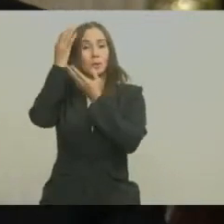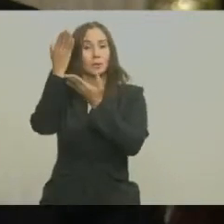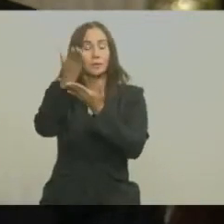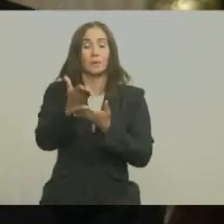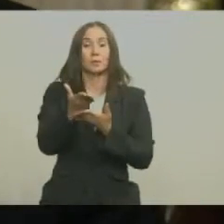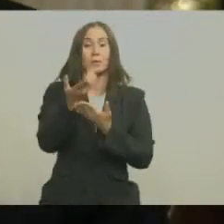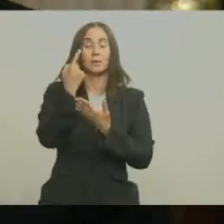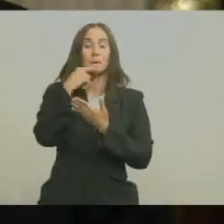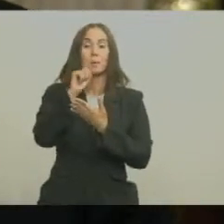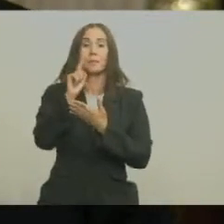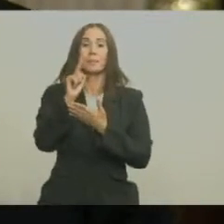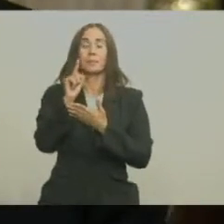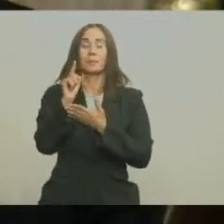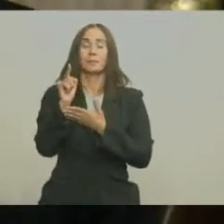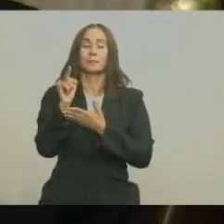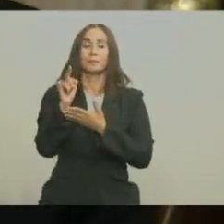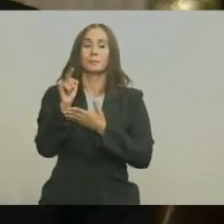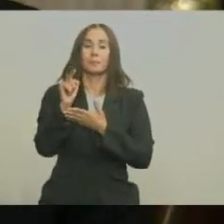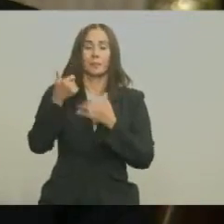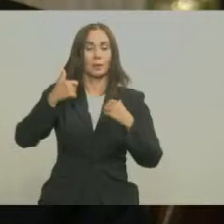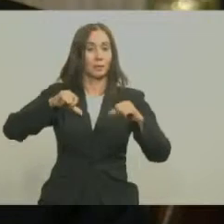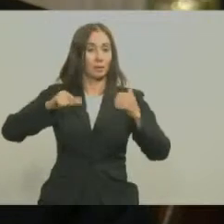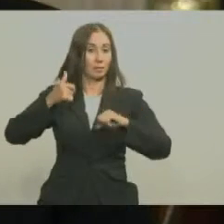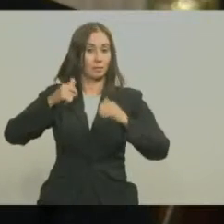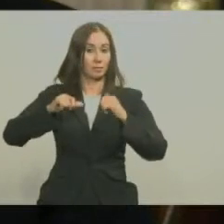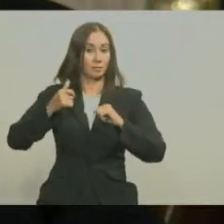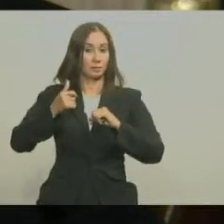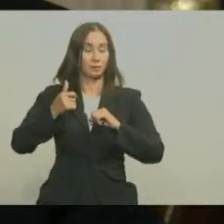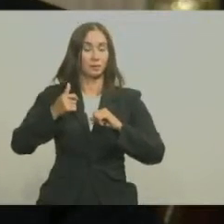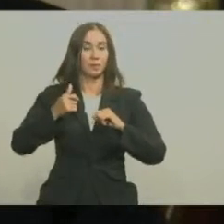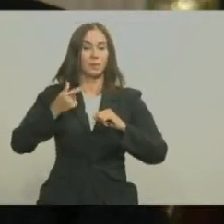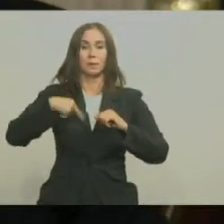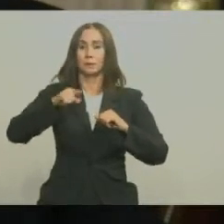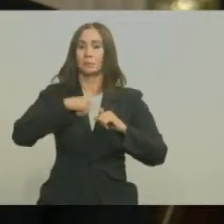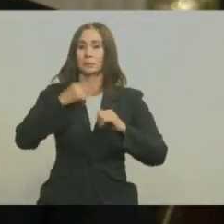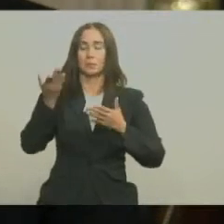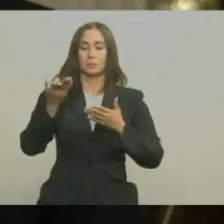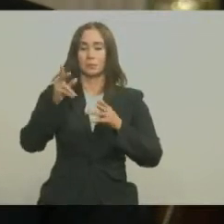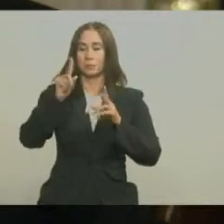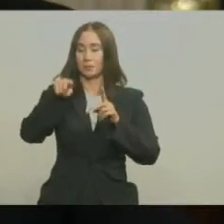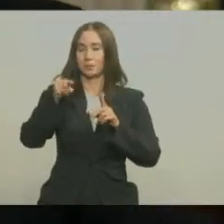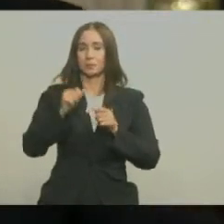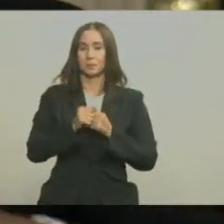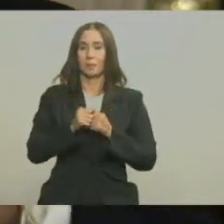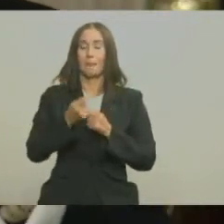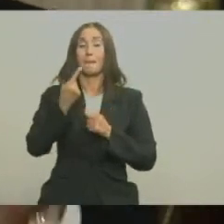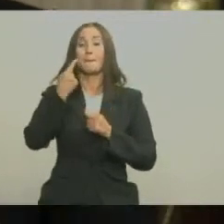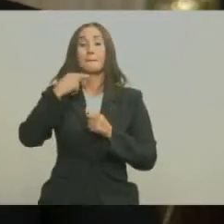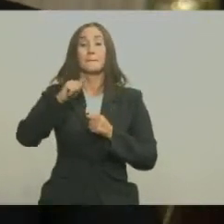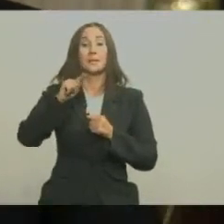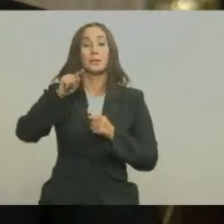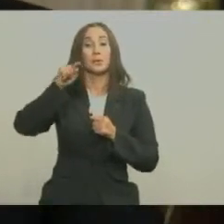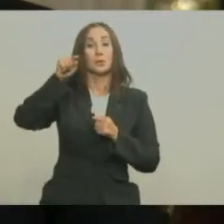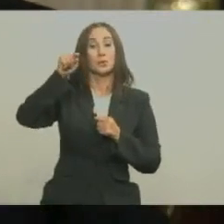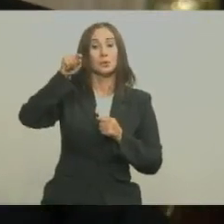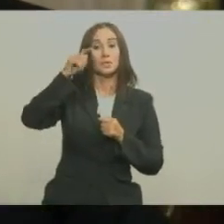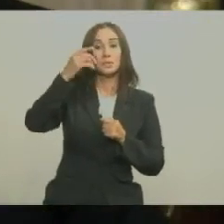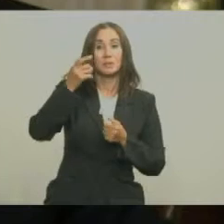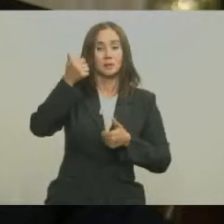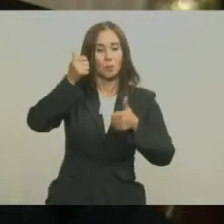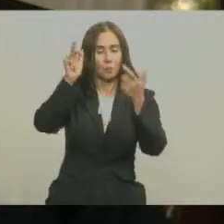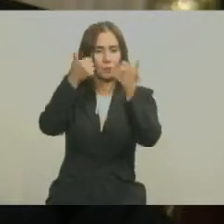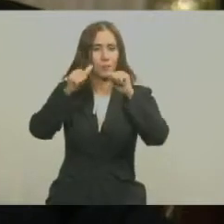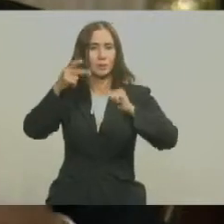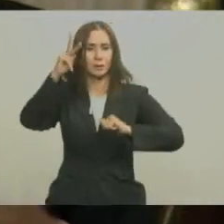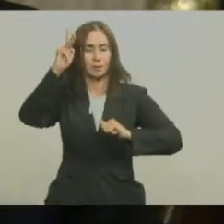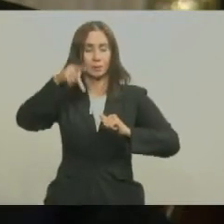nos informaron, ni de Argentina ni nuestra sobre esos casos. Ahora, si los hay, esa